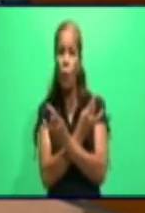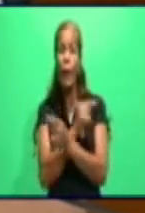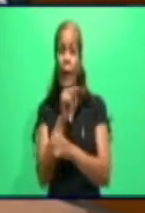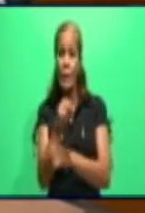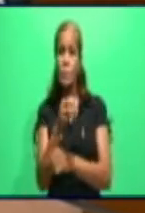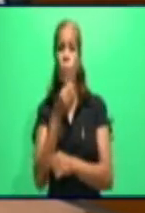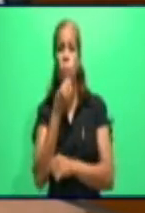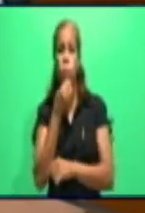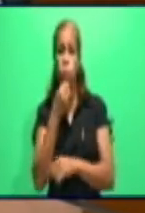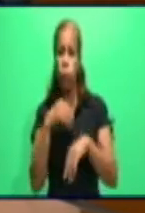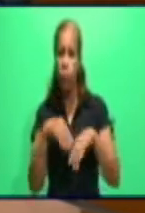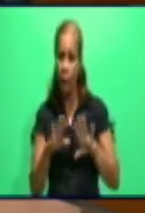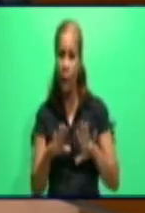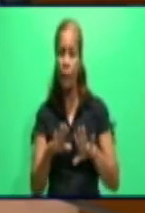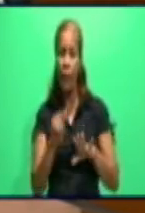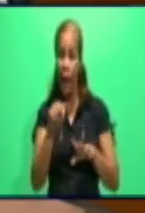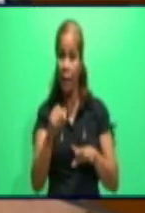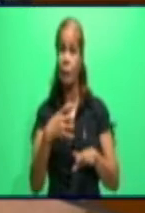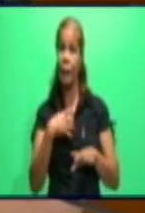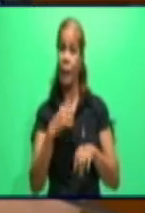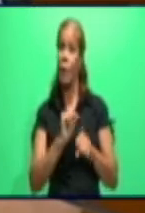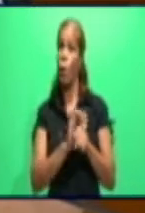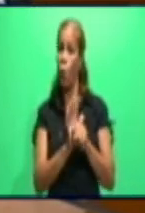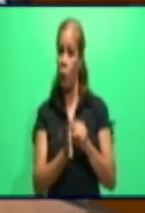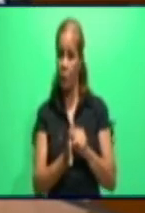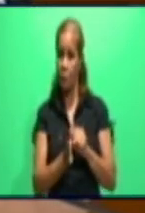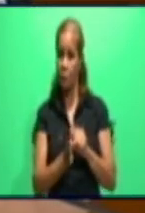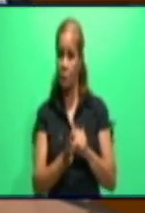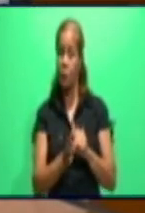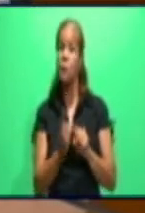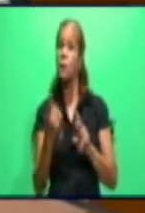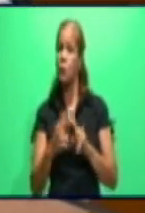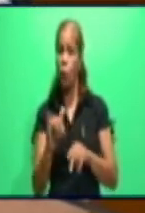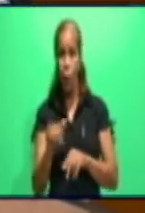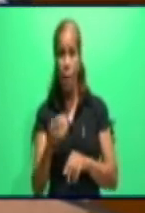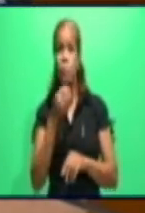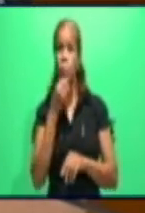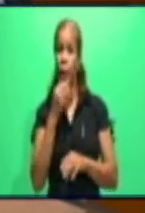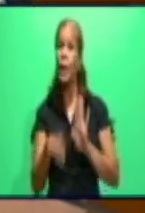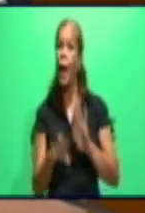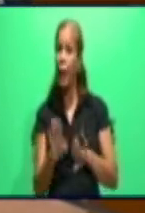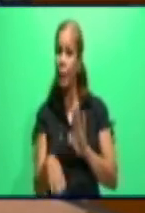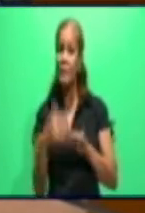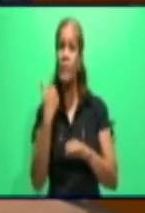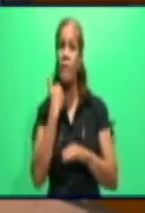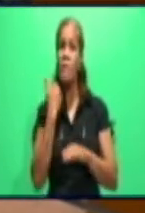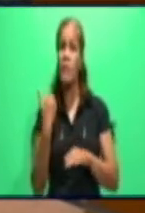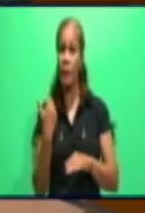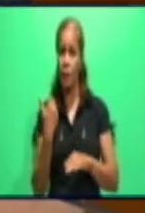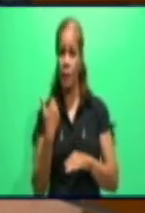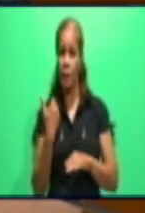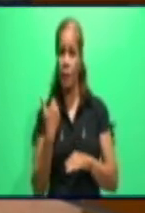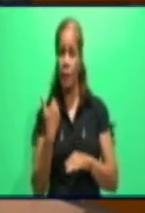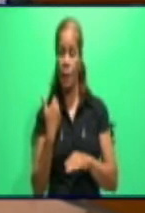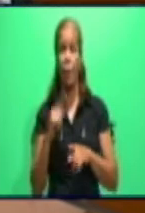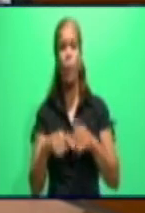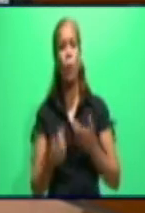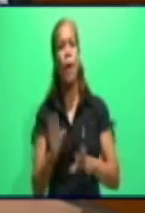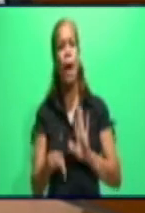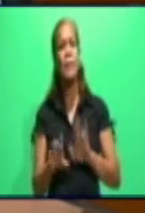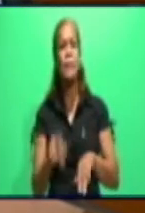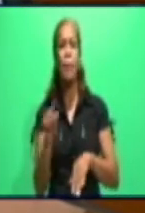pueden o no estar presente puede estar presente la fiebre o no es decir que no vamos a pensar de que siempre tengo que tener fiebre para